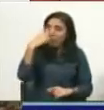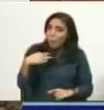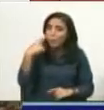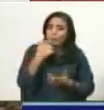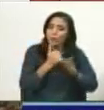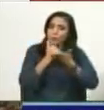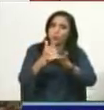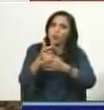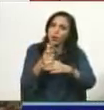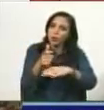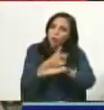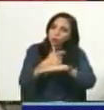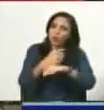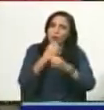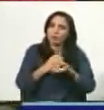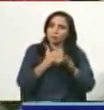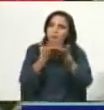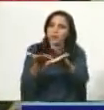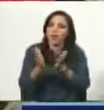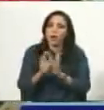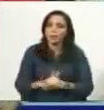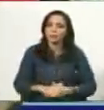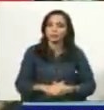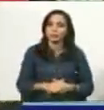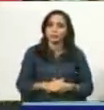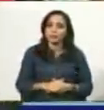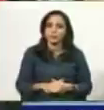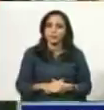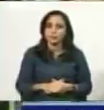ayude. Y conténtese que el gobierno